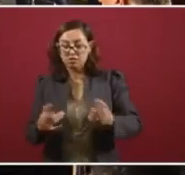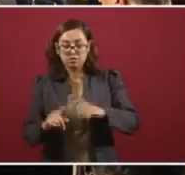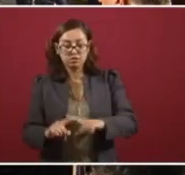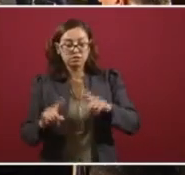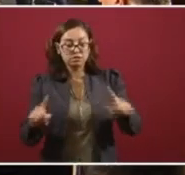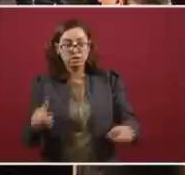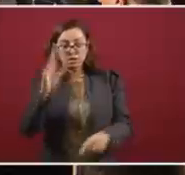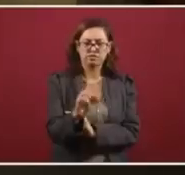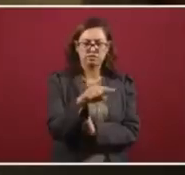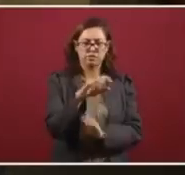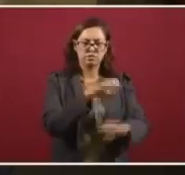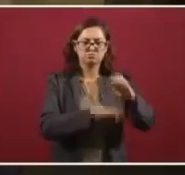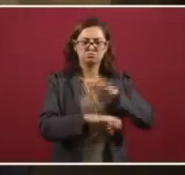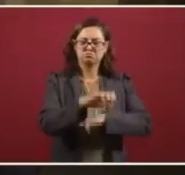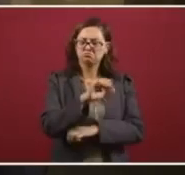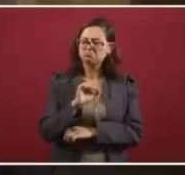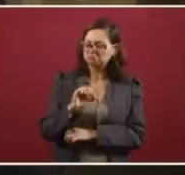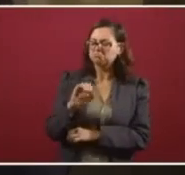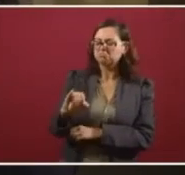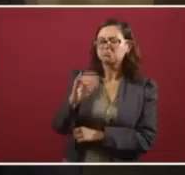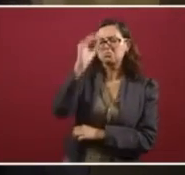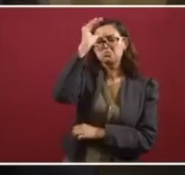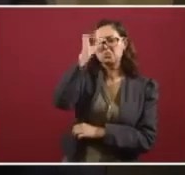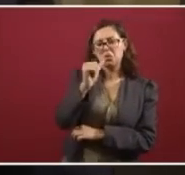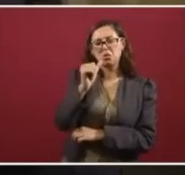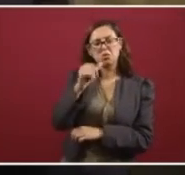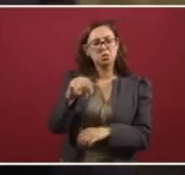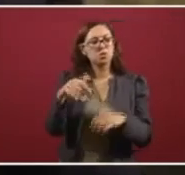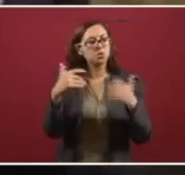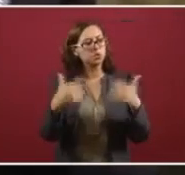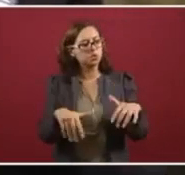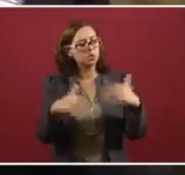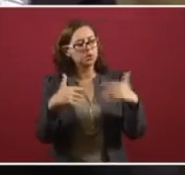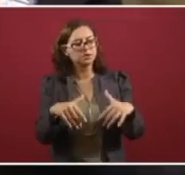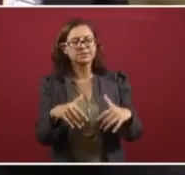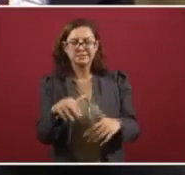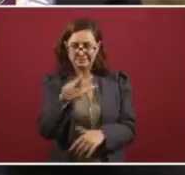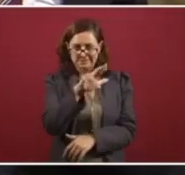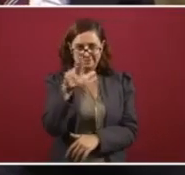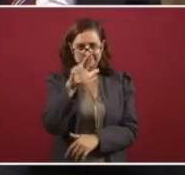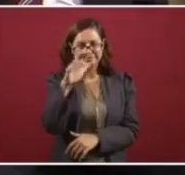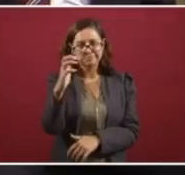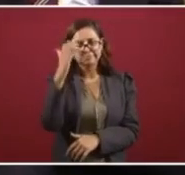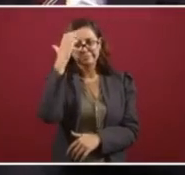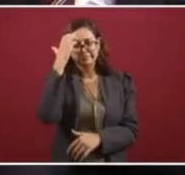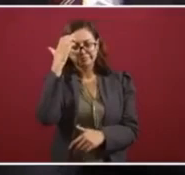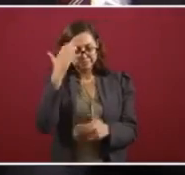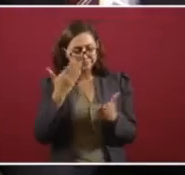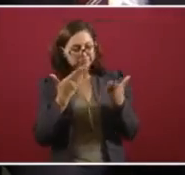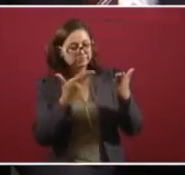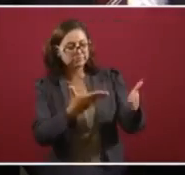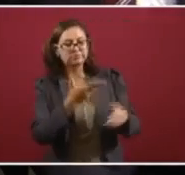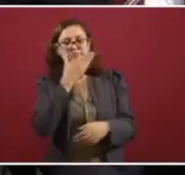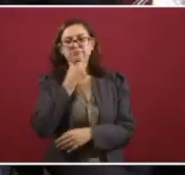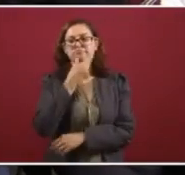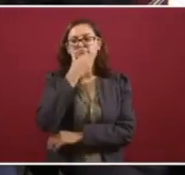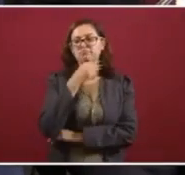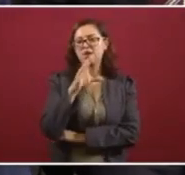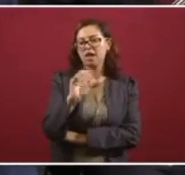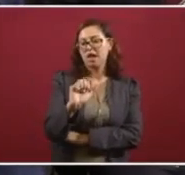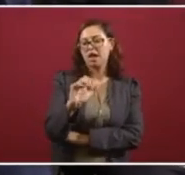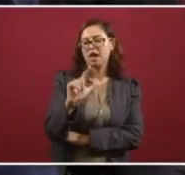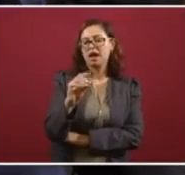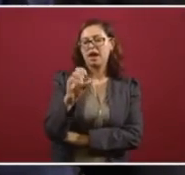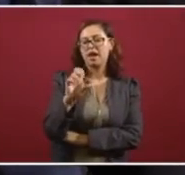en favor de la comisión federal de electricidad de alrededor de 4500 millones de